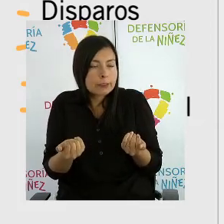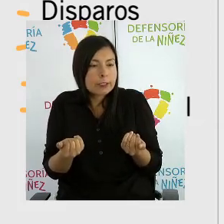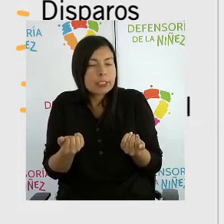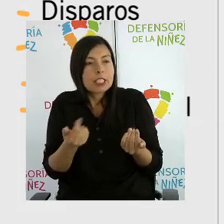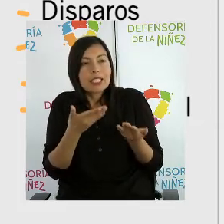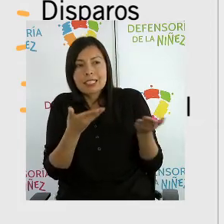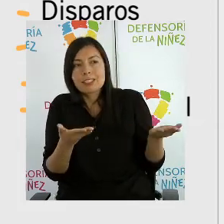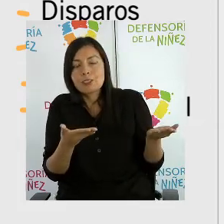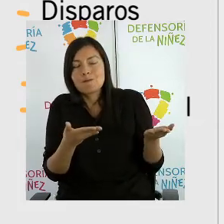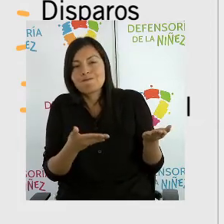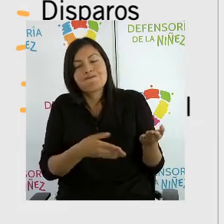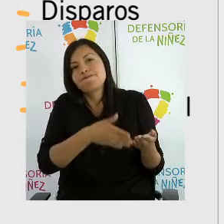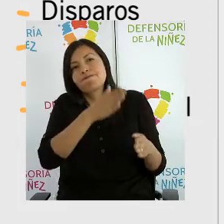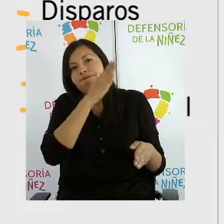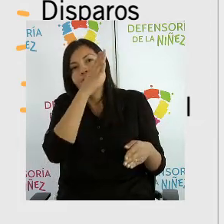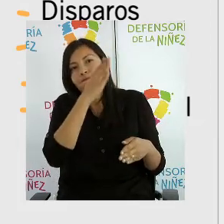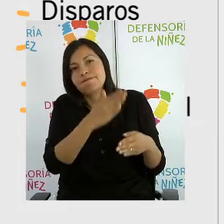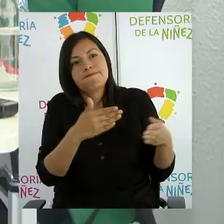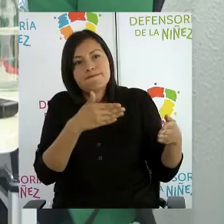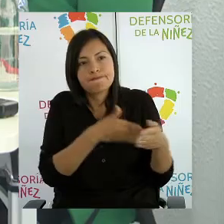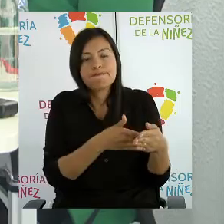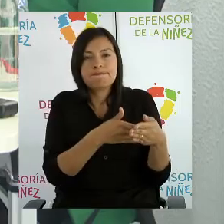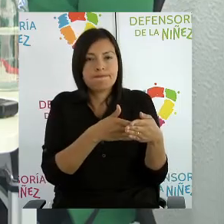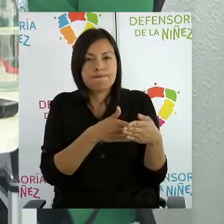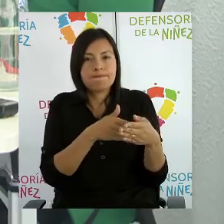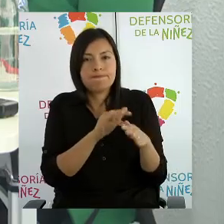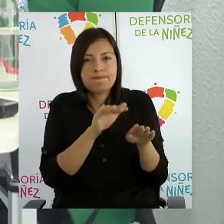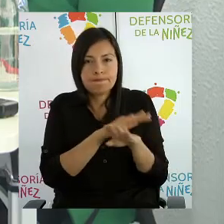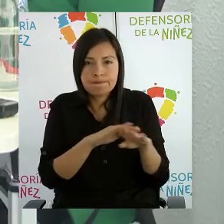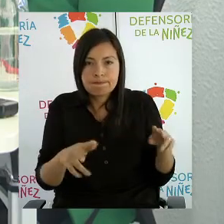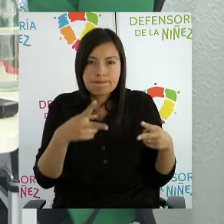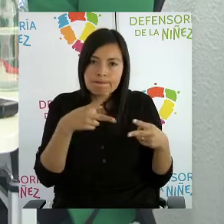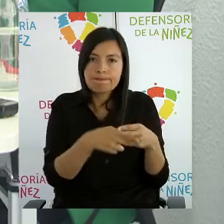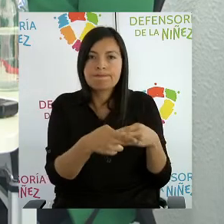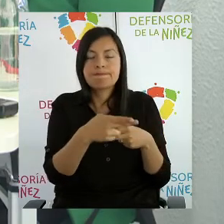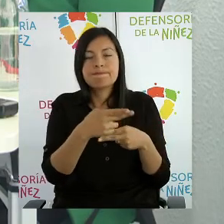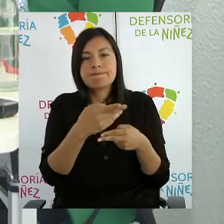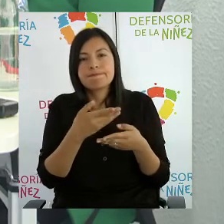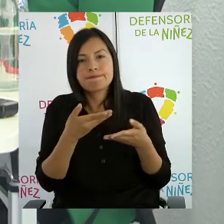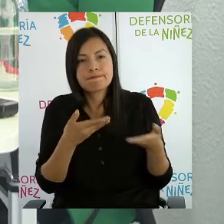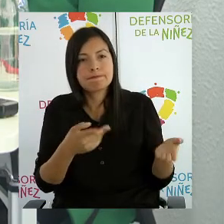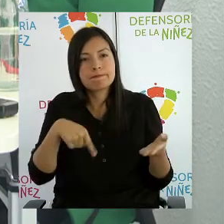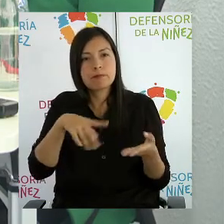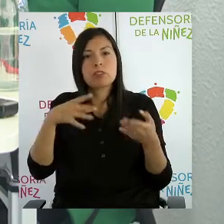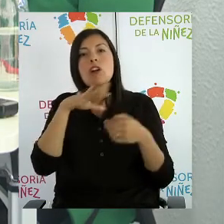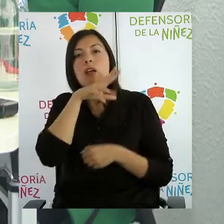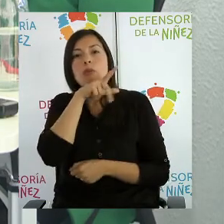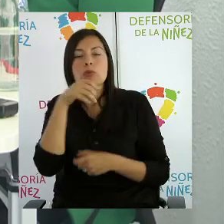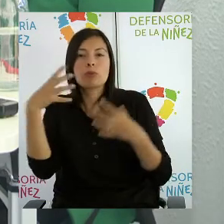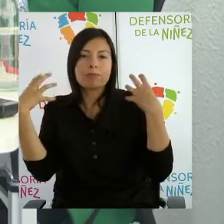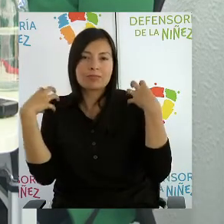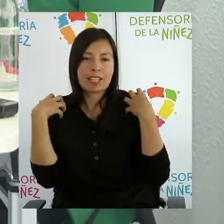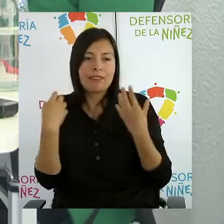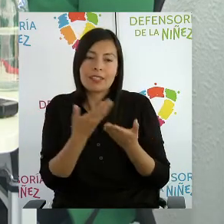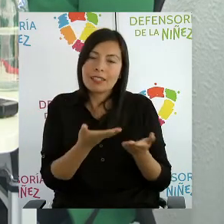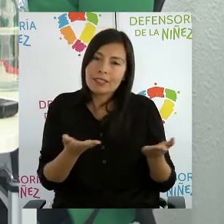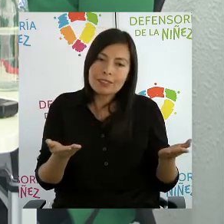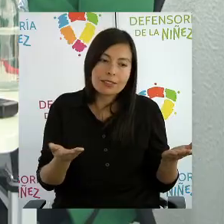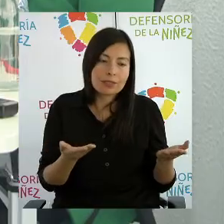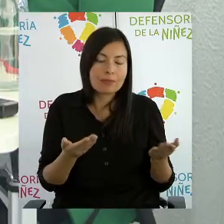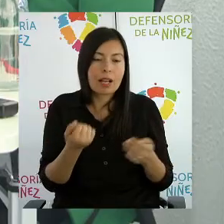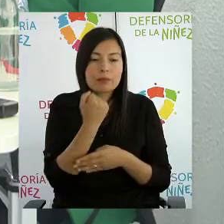antes. Todos los adultos somos los responsables de que eso pase y de que los niños, niñas y adolescentes que nos rodean dejen de